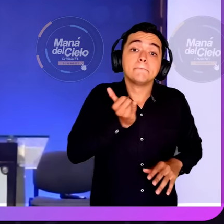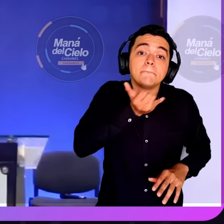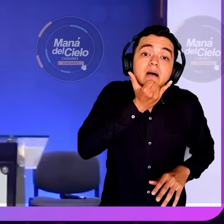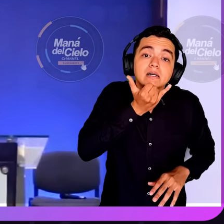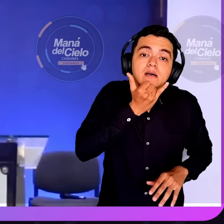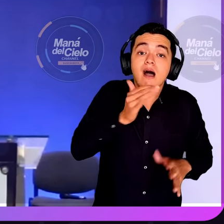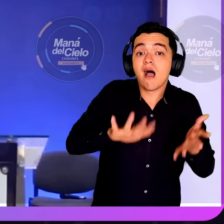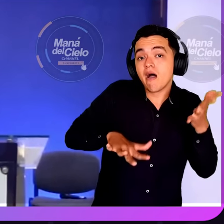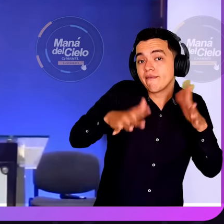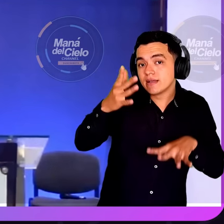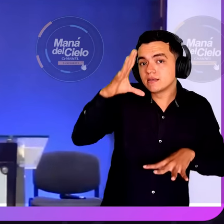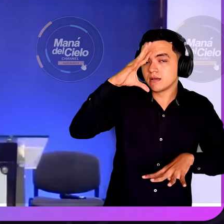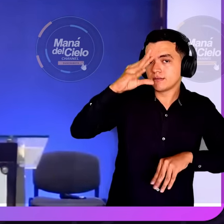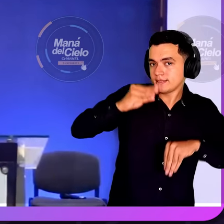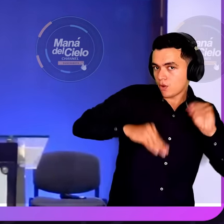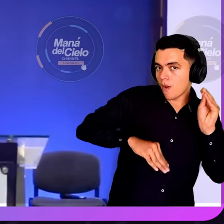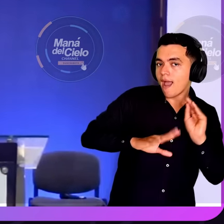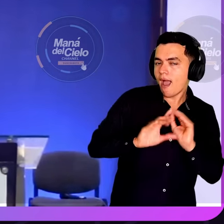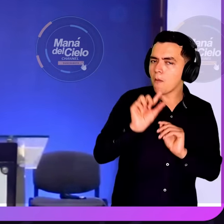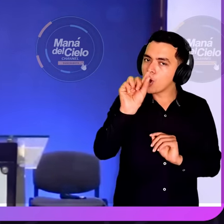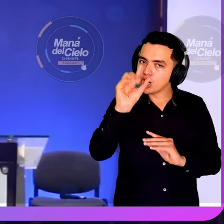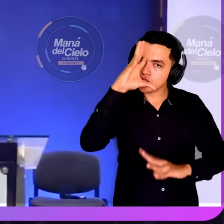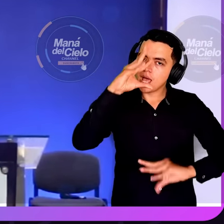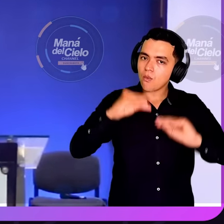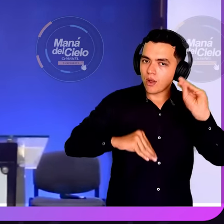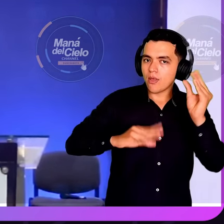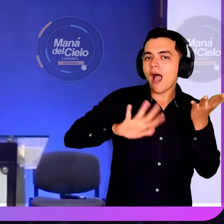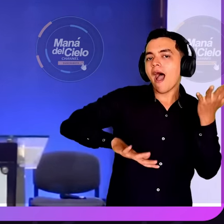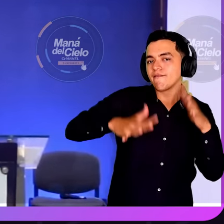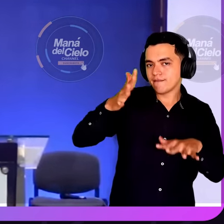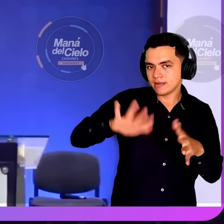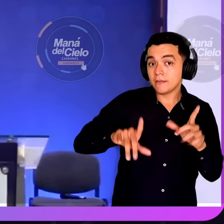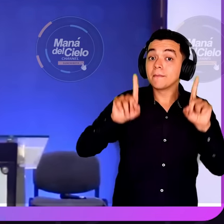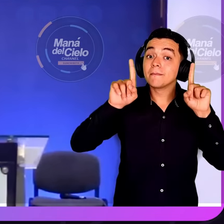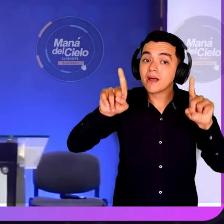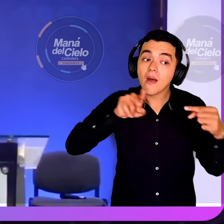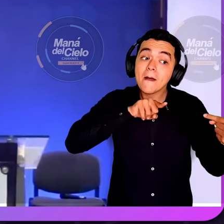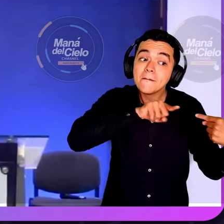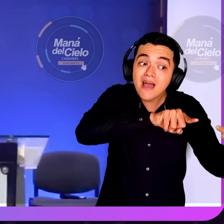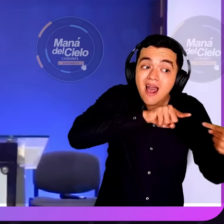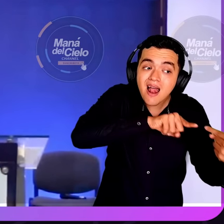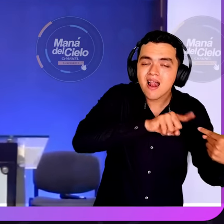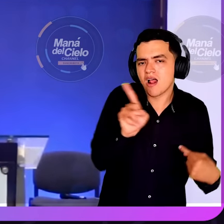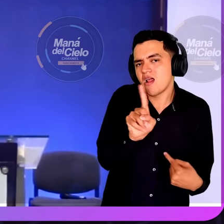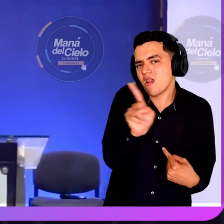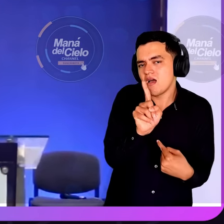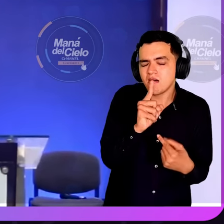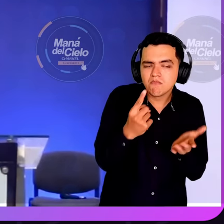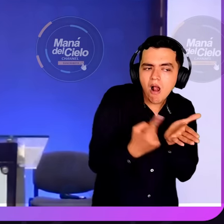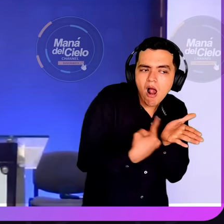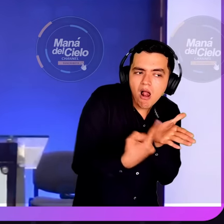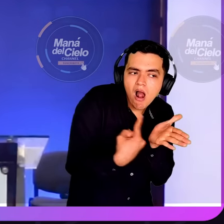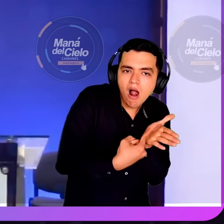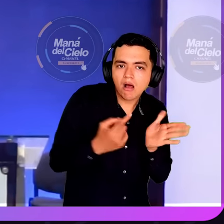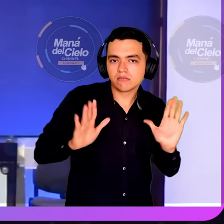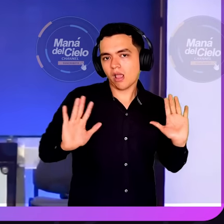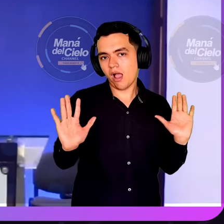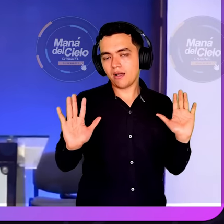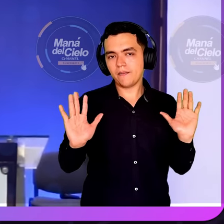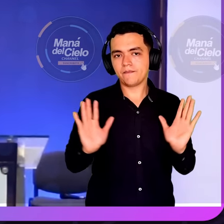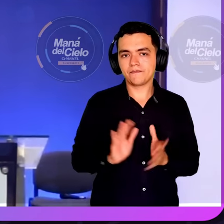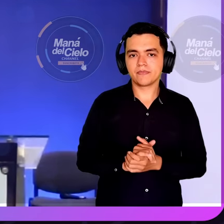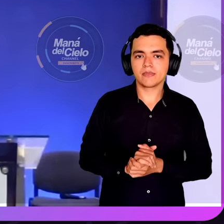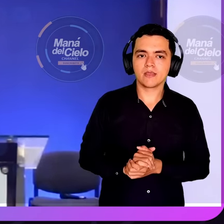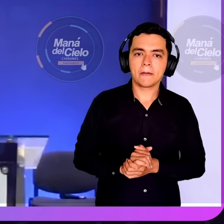yo? O yo tampoco he dicho, no, porque es que tenemos que respetarnos. Y hemos entendido que Dios nos unió a él enseñarme muchas cosas, porque así